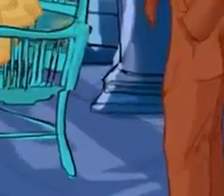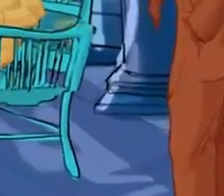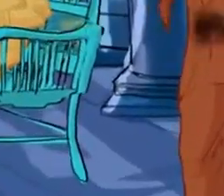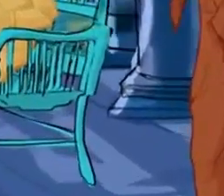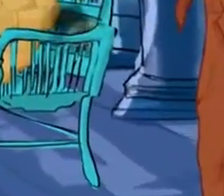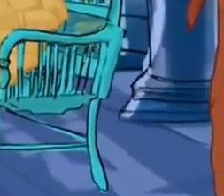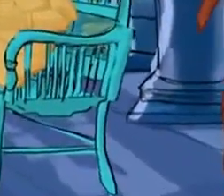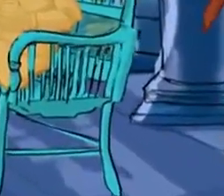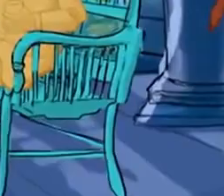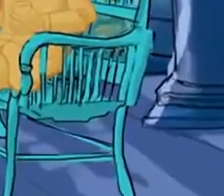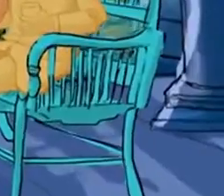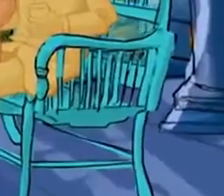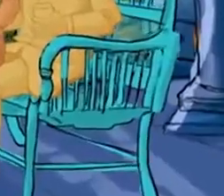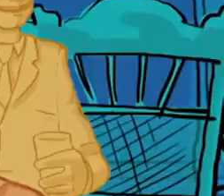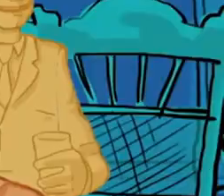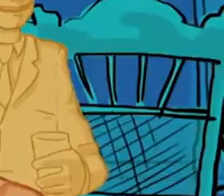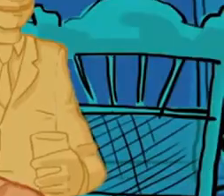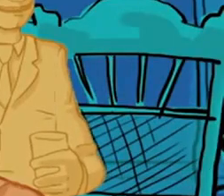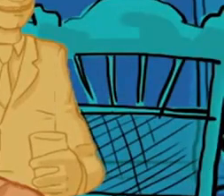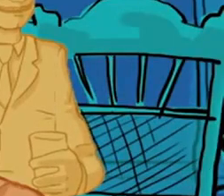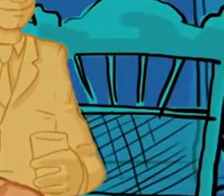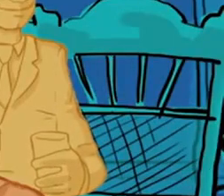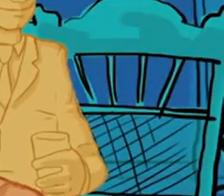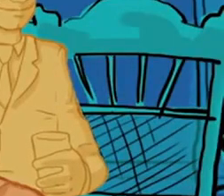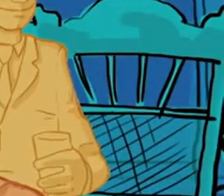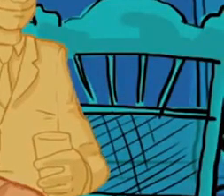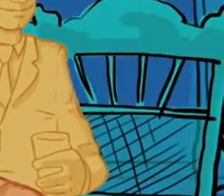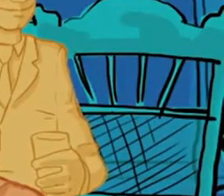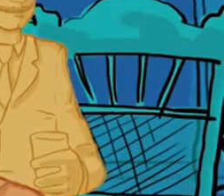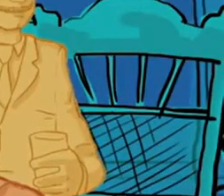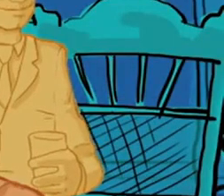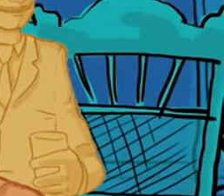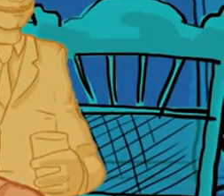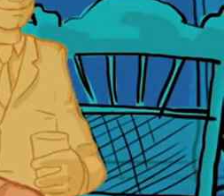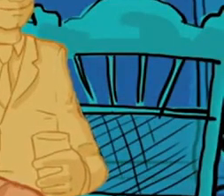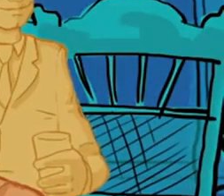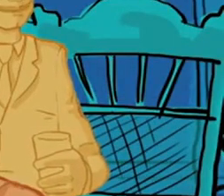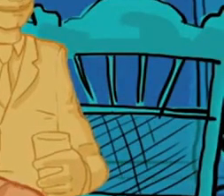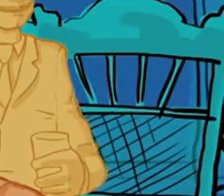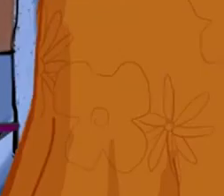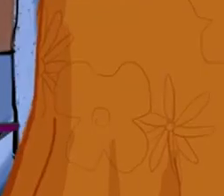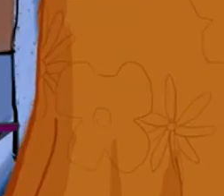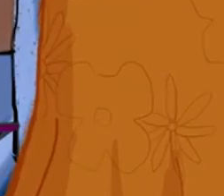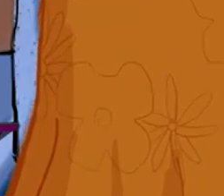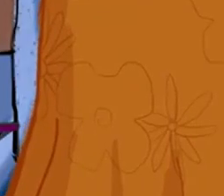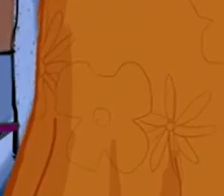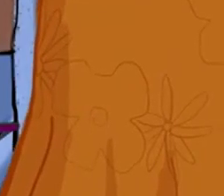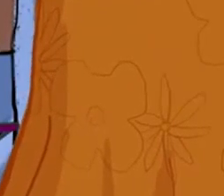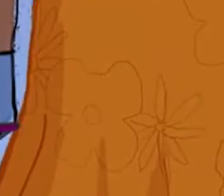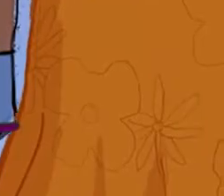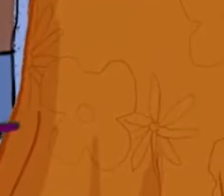y igualmente de Mozart, y se hacían las famosas tertulias.